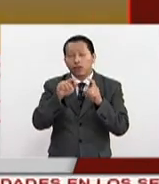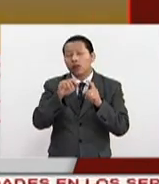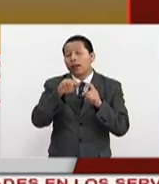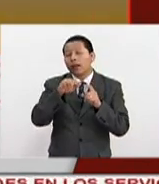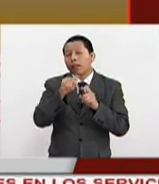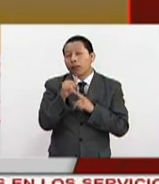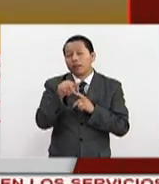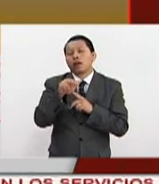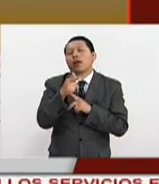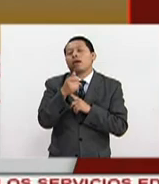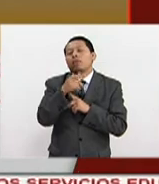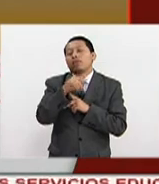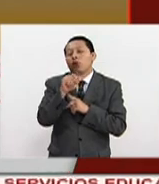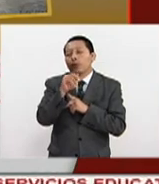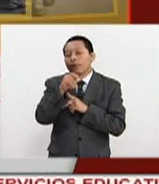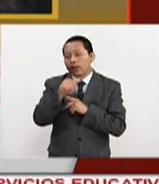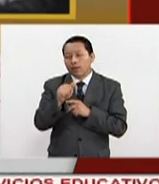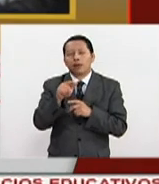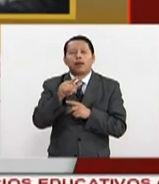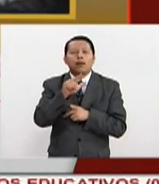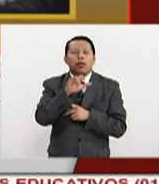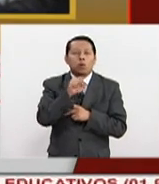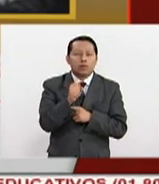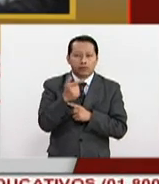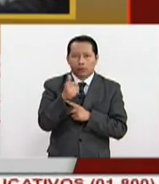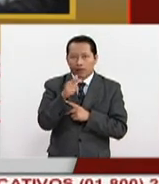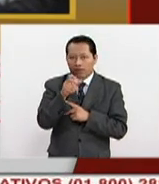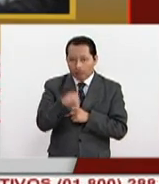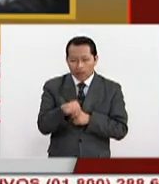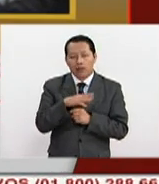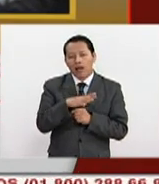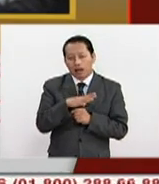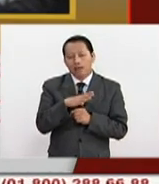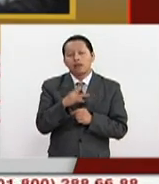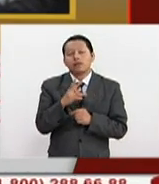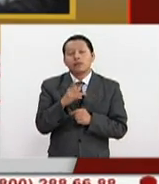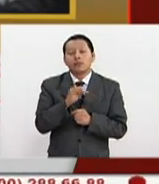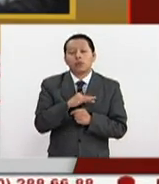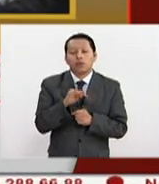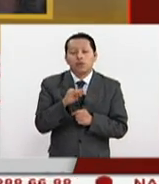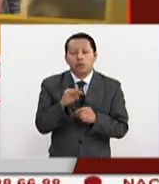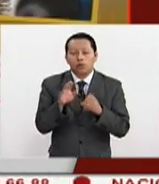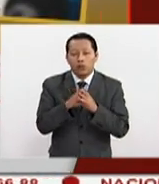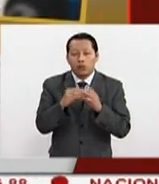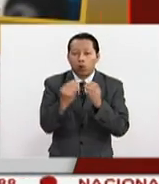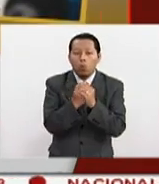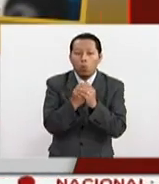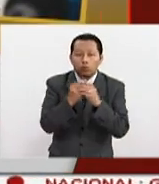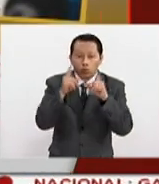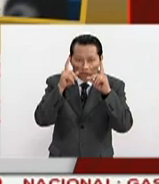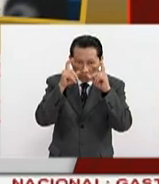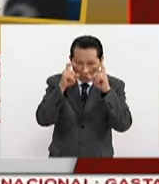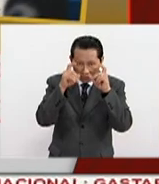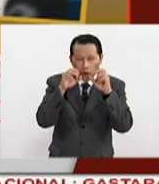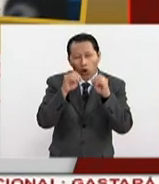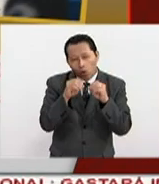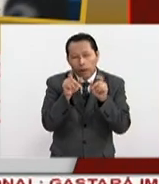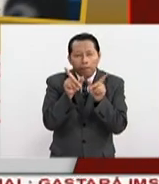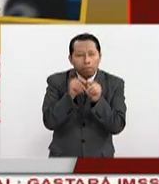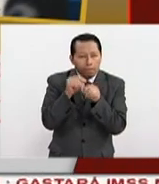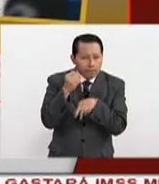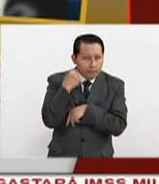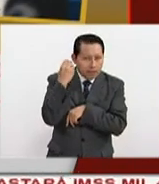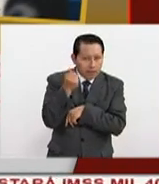Gabriela Olmedo, Luis Garbán. Vamos a tener cursos de fotografía o